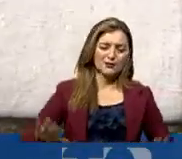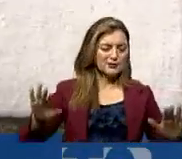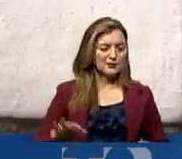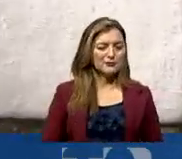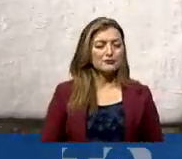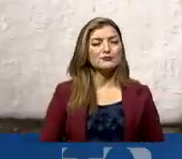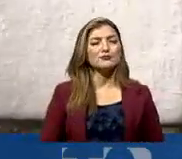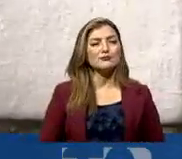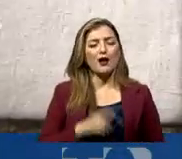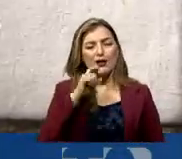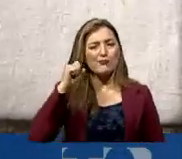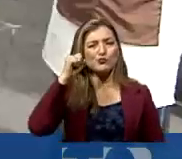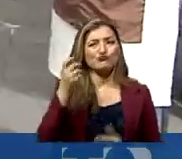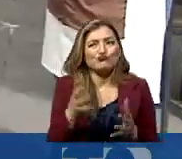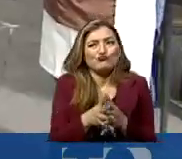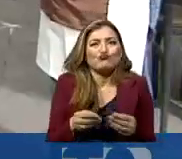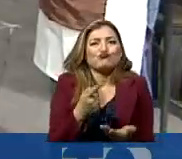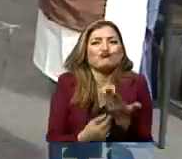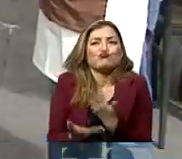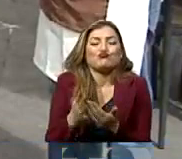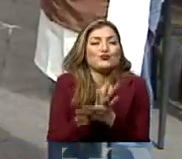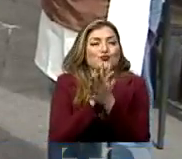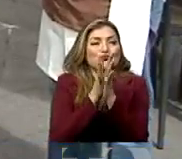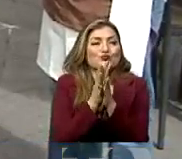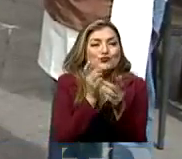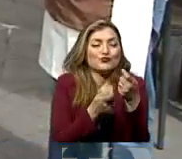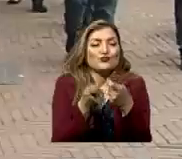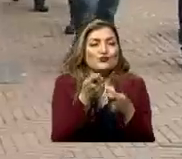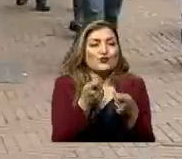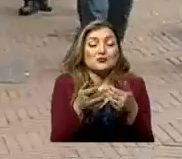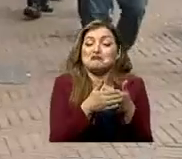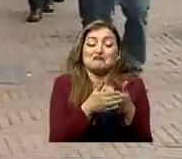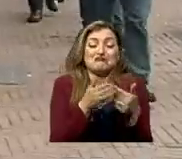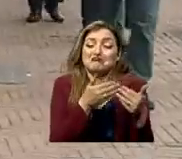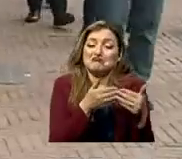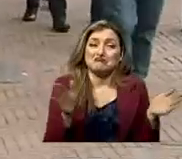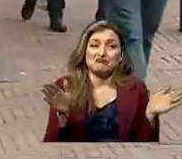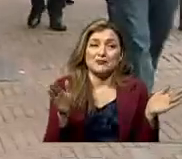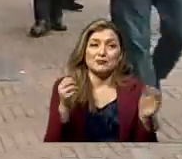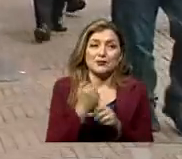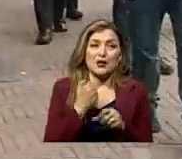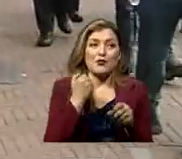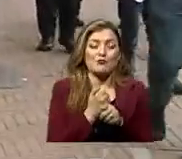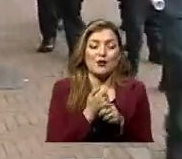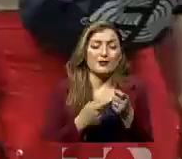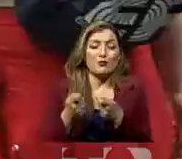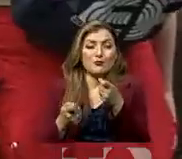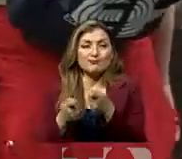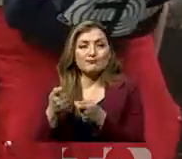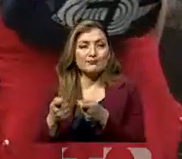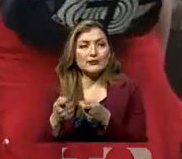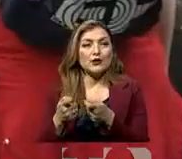buses tantos reclamos que nos llevan a nada eso generó que los negocios no sean cerrados y que quienes trabajan en el casco colonial